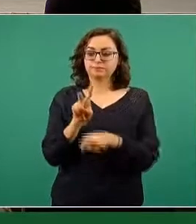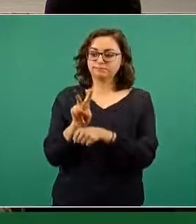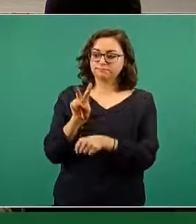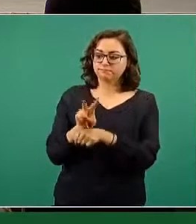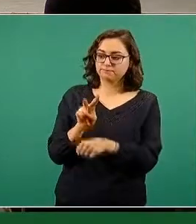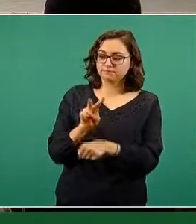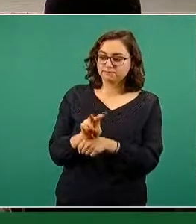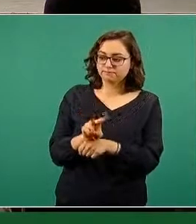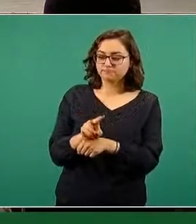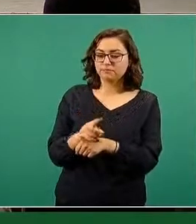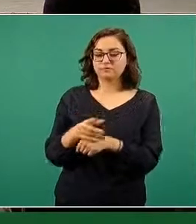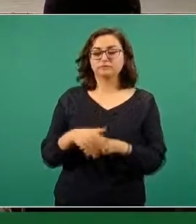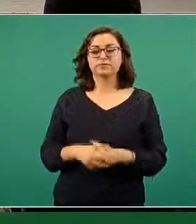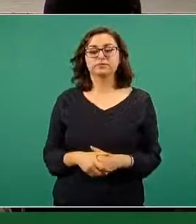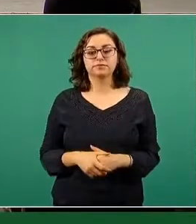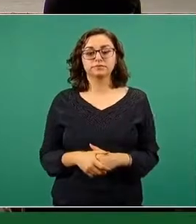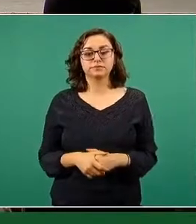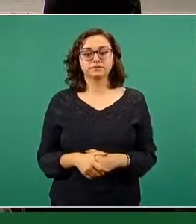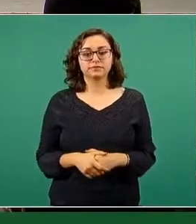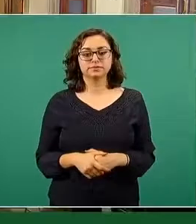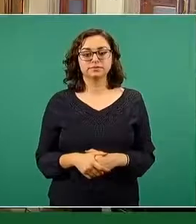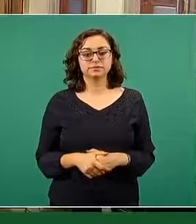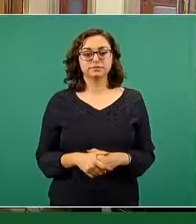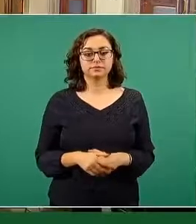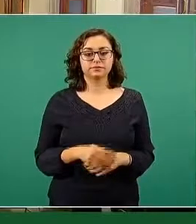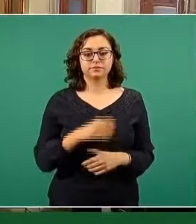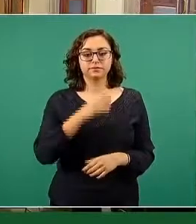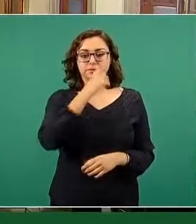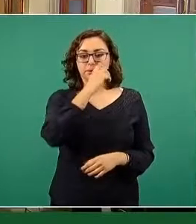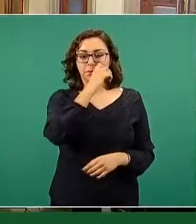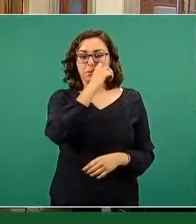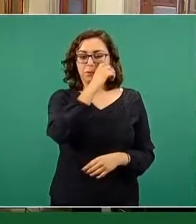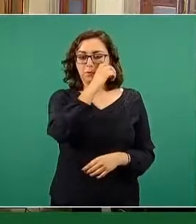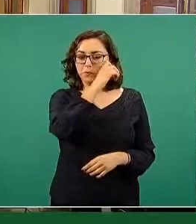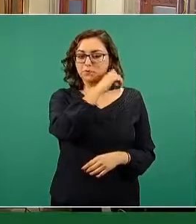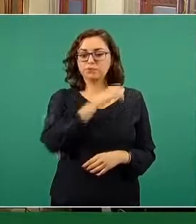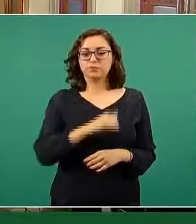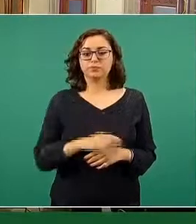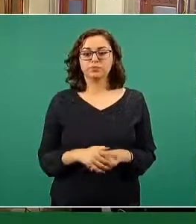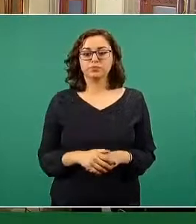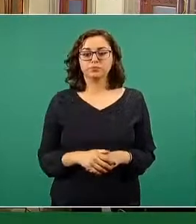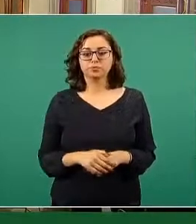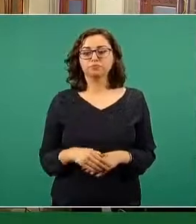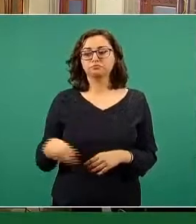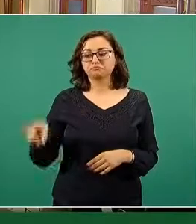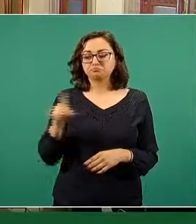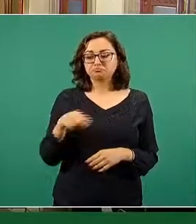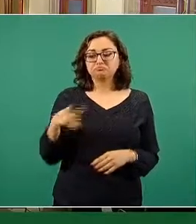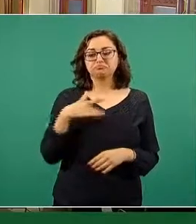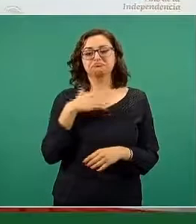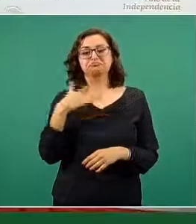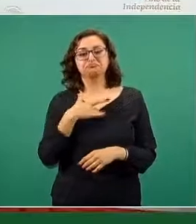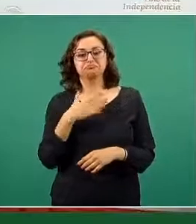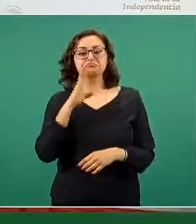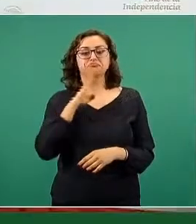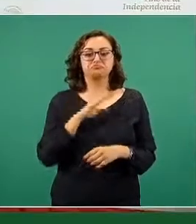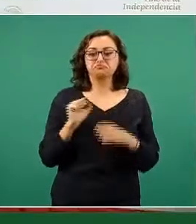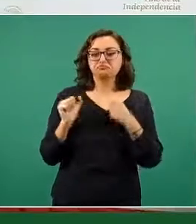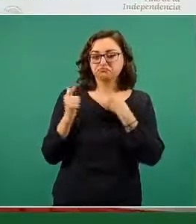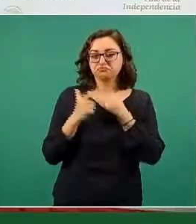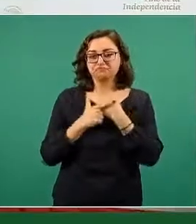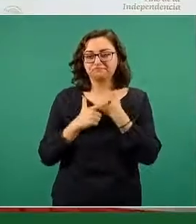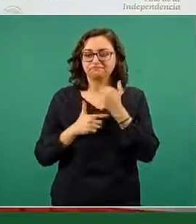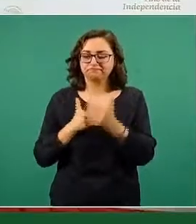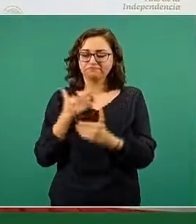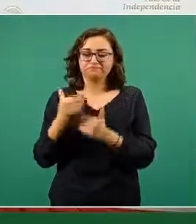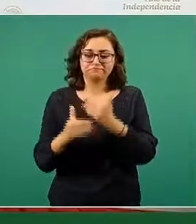vigilancia epidemiológica a este tipo de personas que han presentado un cuadro y que posteriormente se